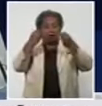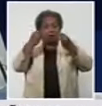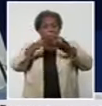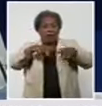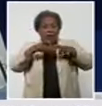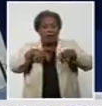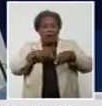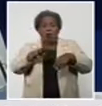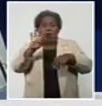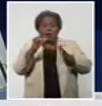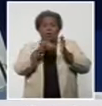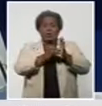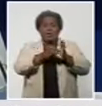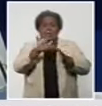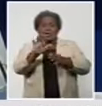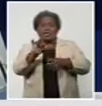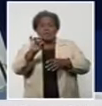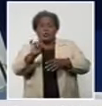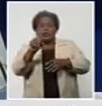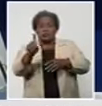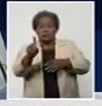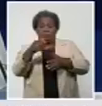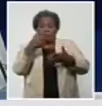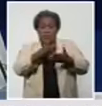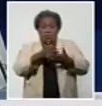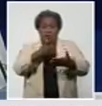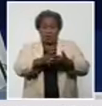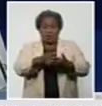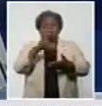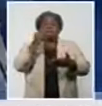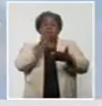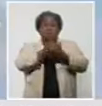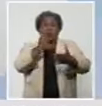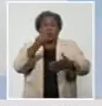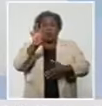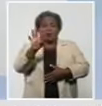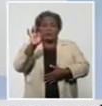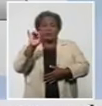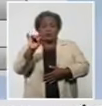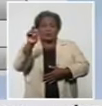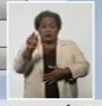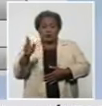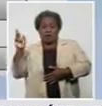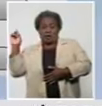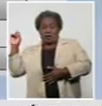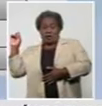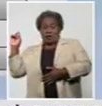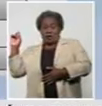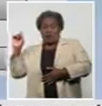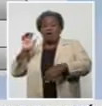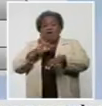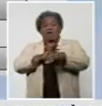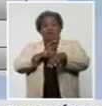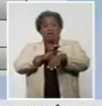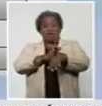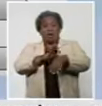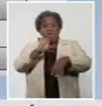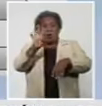4.591 muestras, se diagnosticaron 46 personas con la enfermedad.